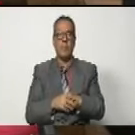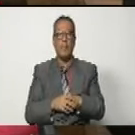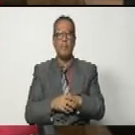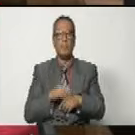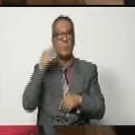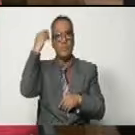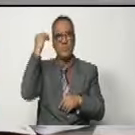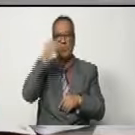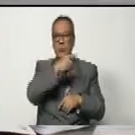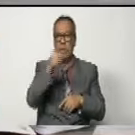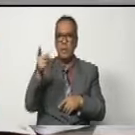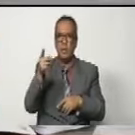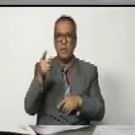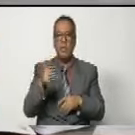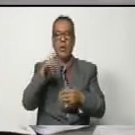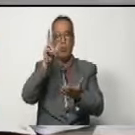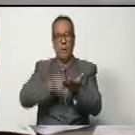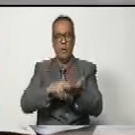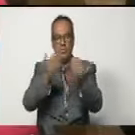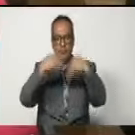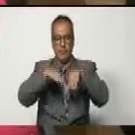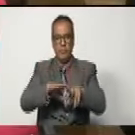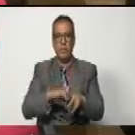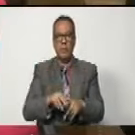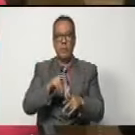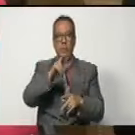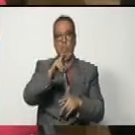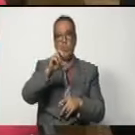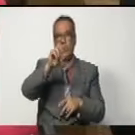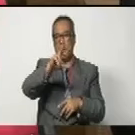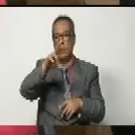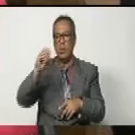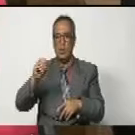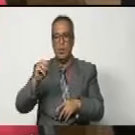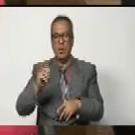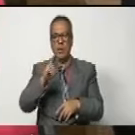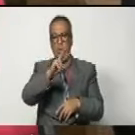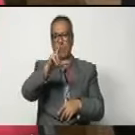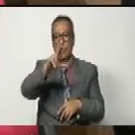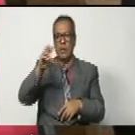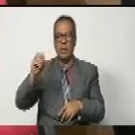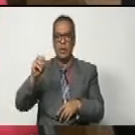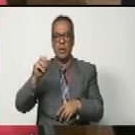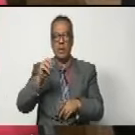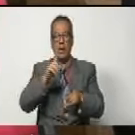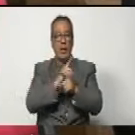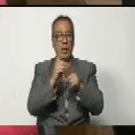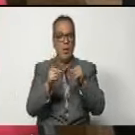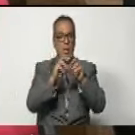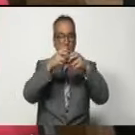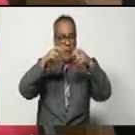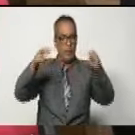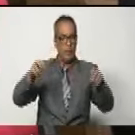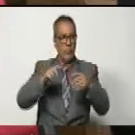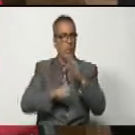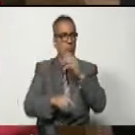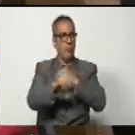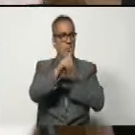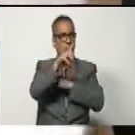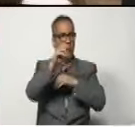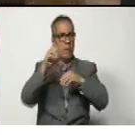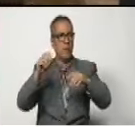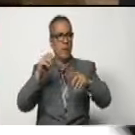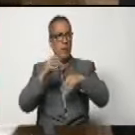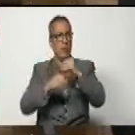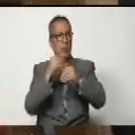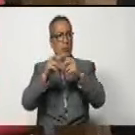En consideración. Aprobado. Siguiente. Ducentésimo trigésimo. Se sugiere aprobar sin modificación la denominación del epígrafe del artículo 100, el